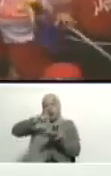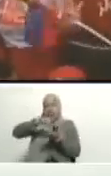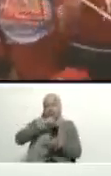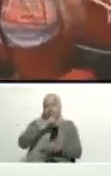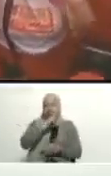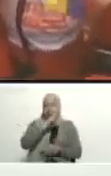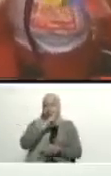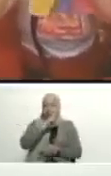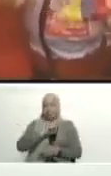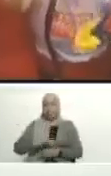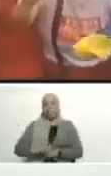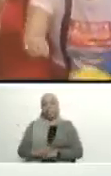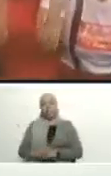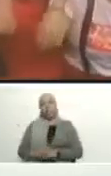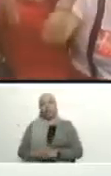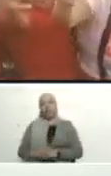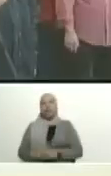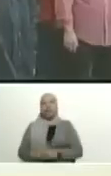Ahí está, mira.